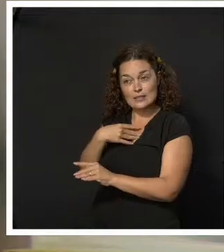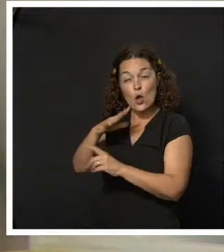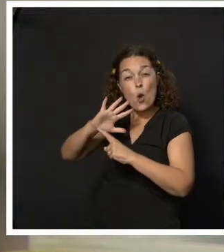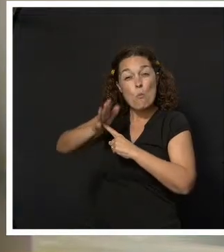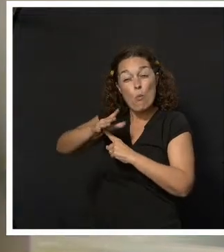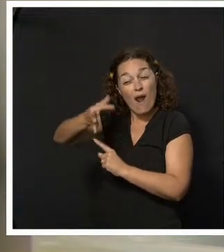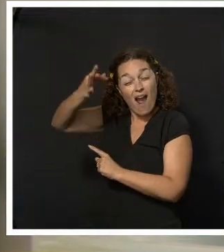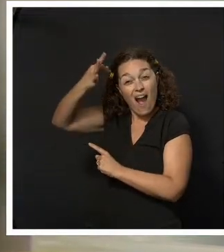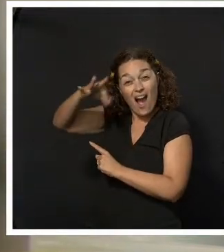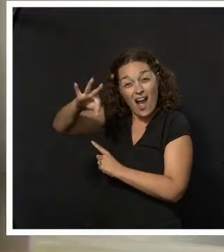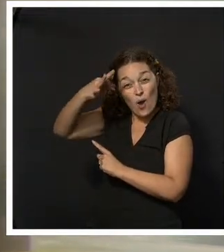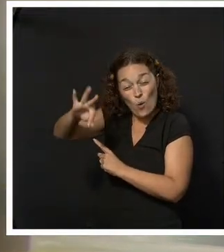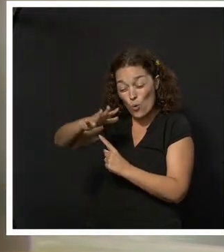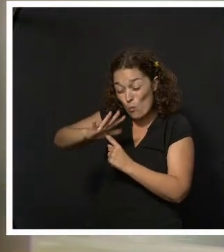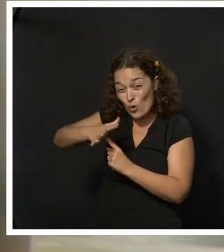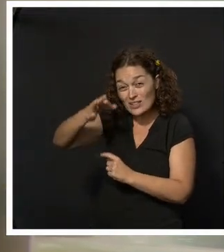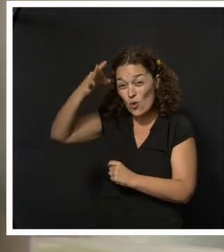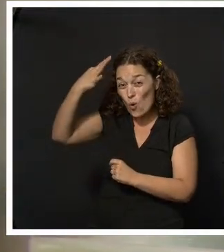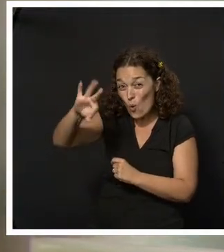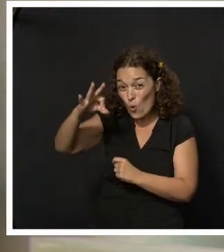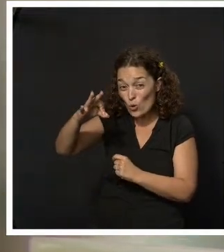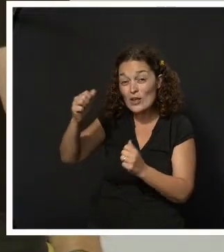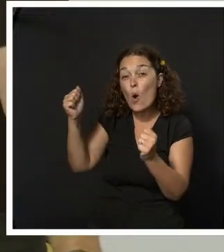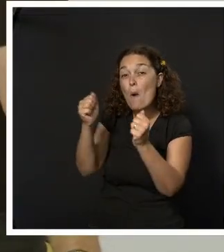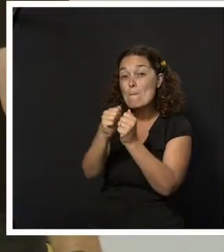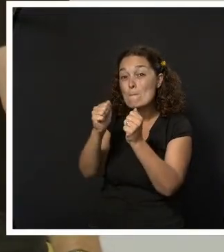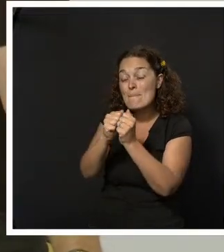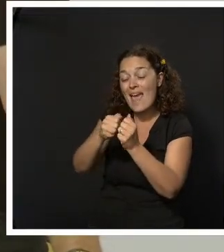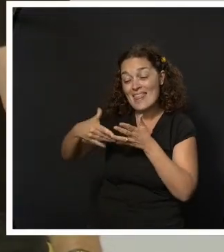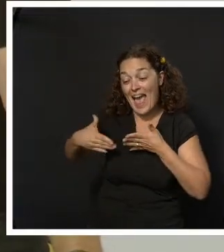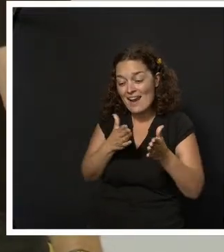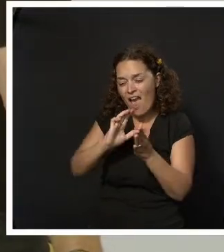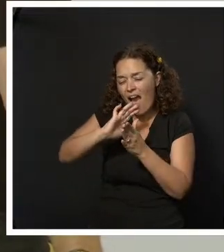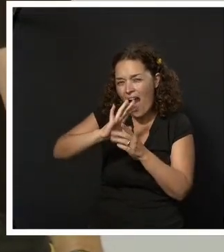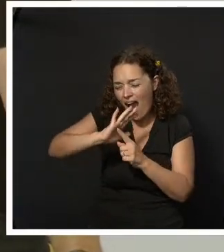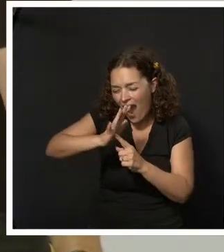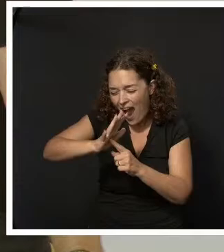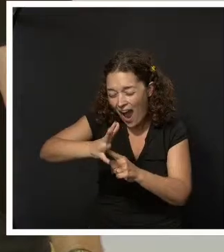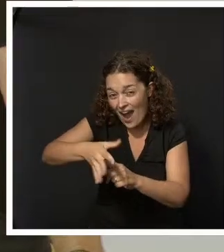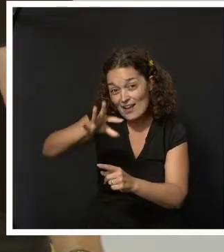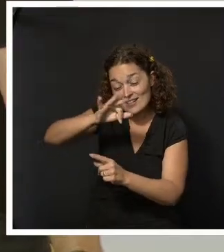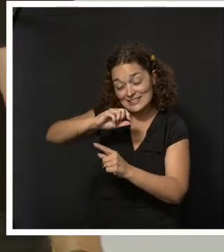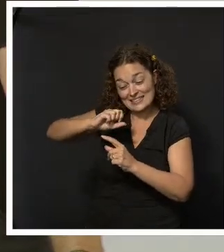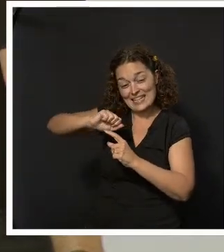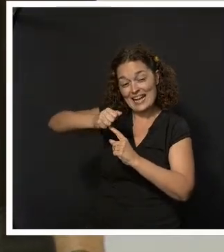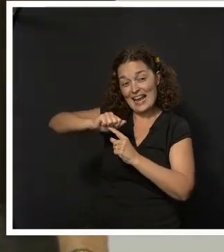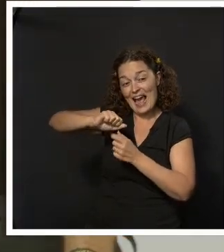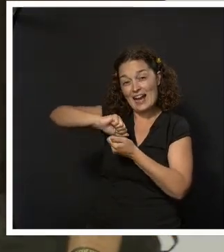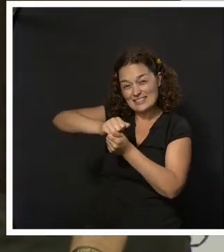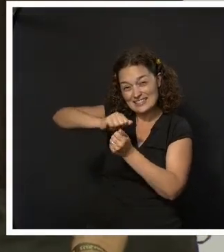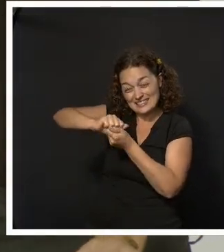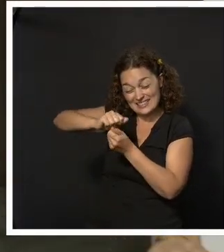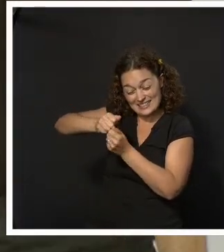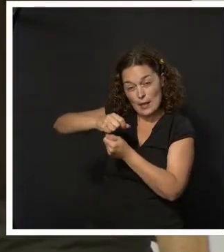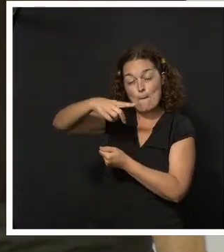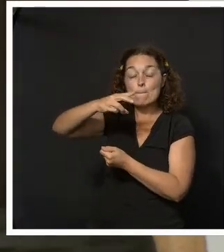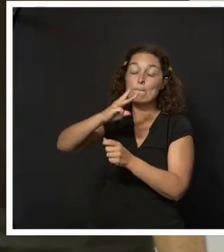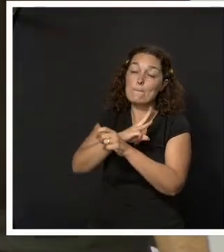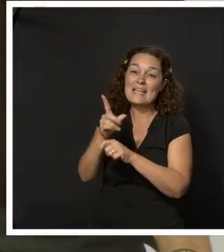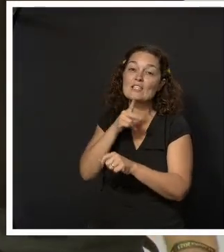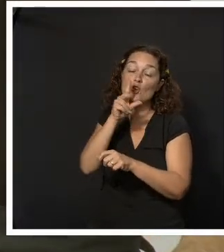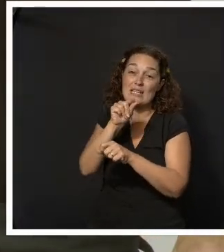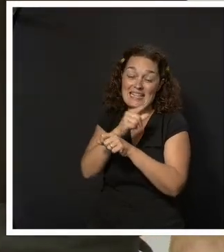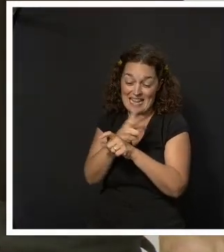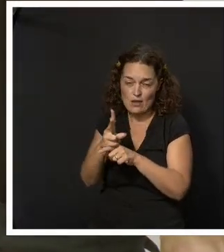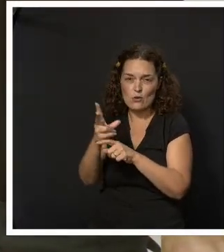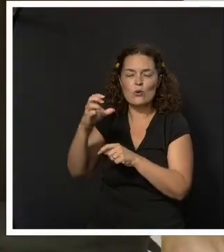niño que queda que con Pedro ha forzado río procesa o millo y o trigo en este caso